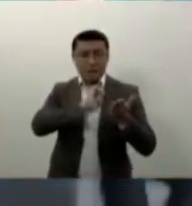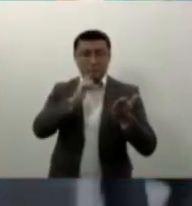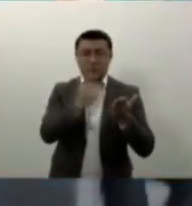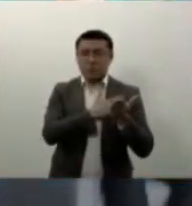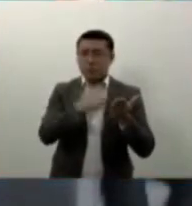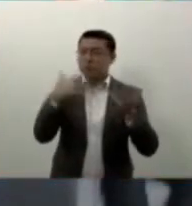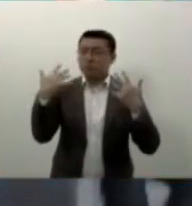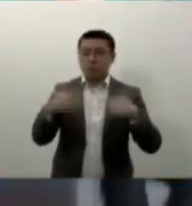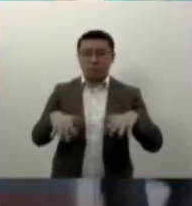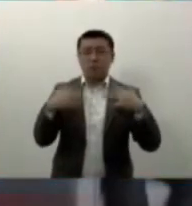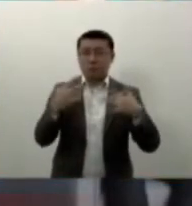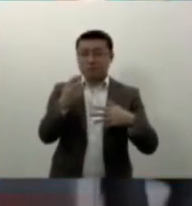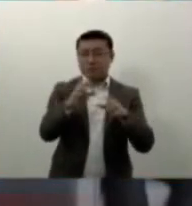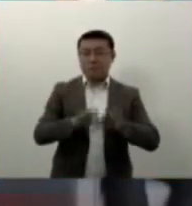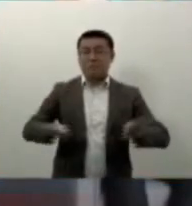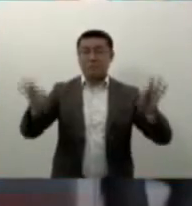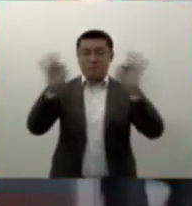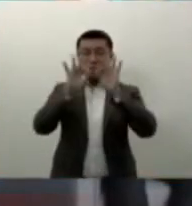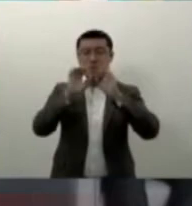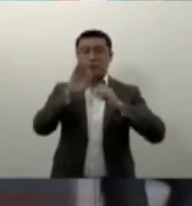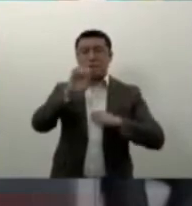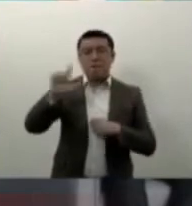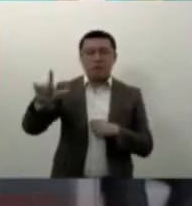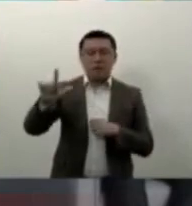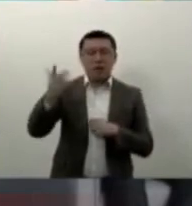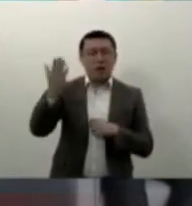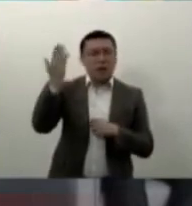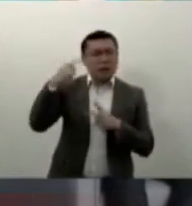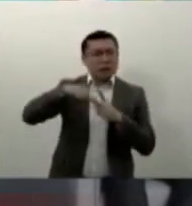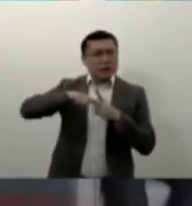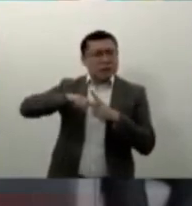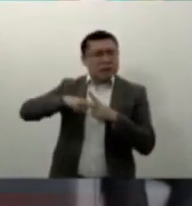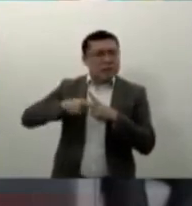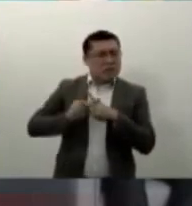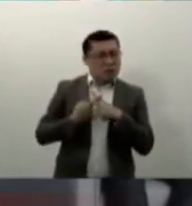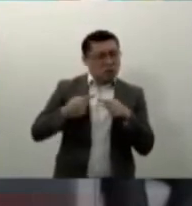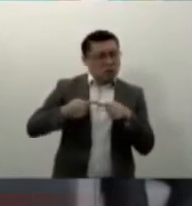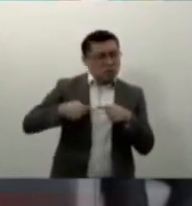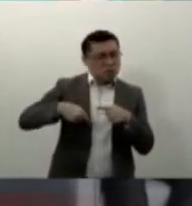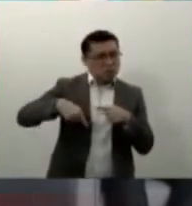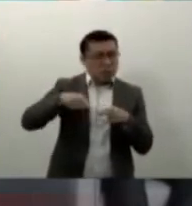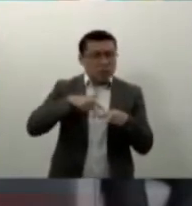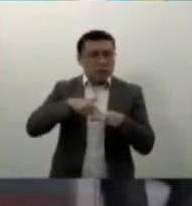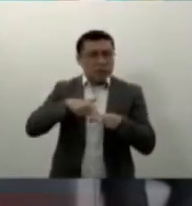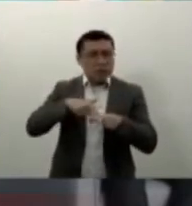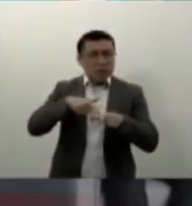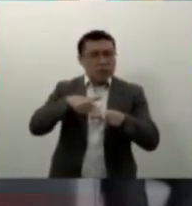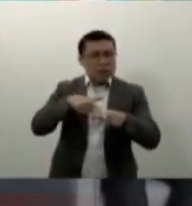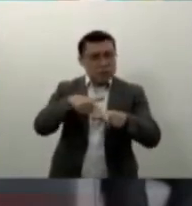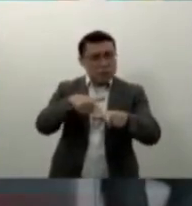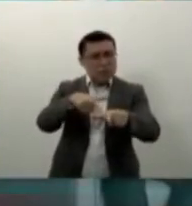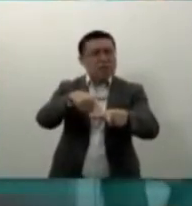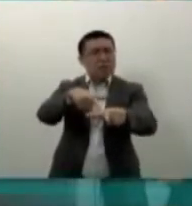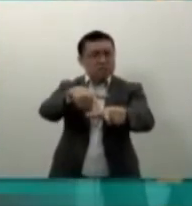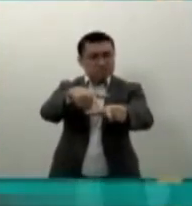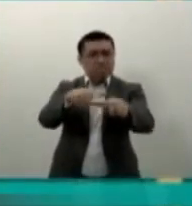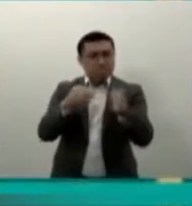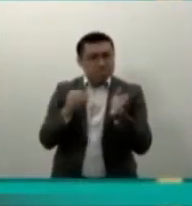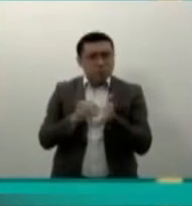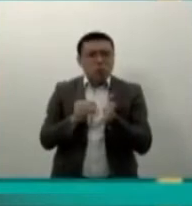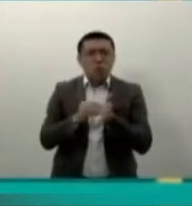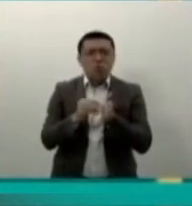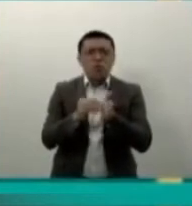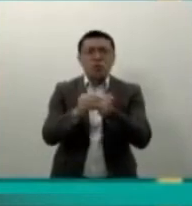La FIL nació y se ha consolidado a pesar de muchas cosas, sí, pero nunca en contra